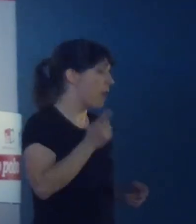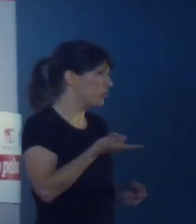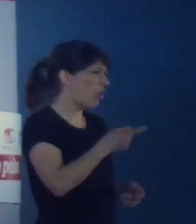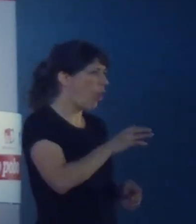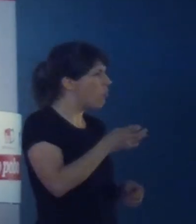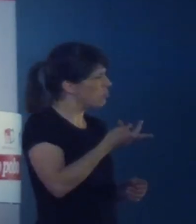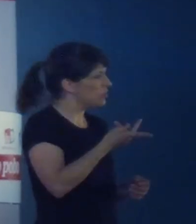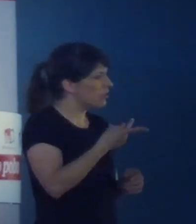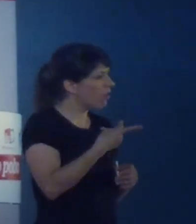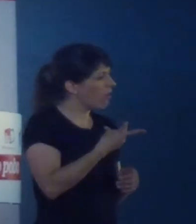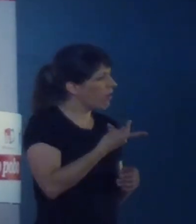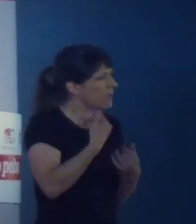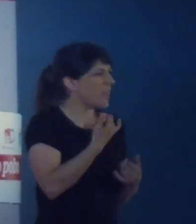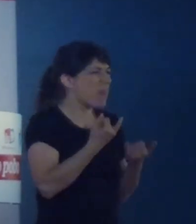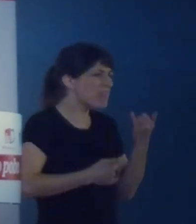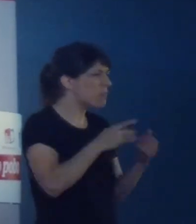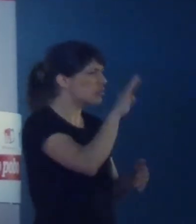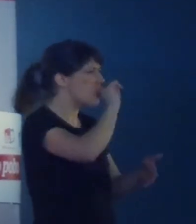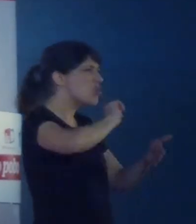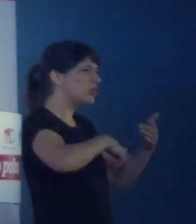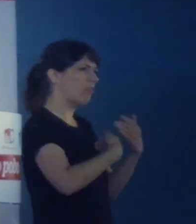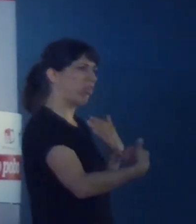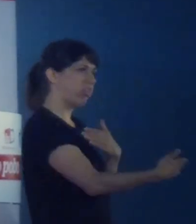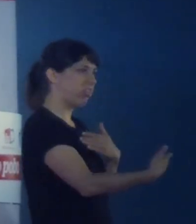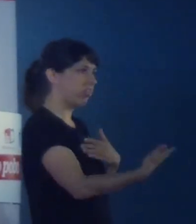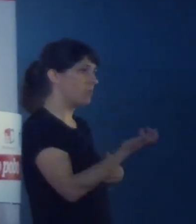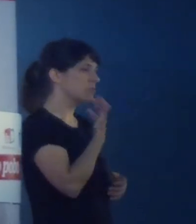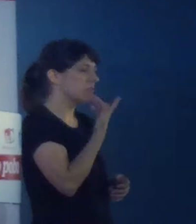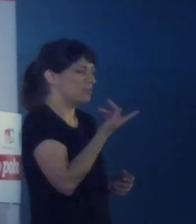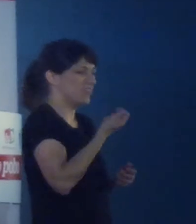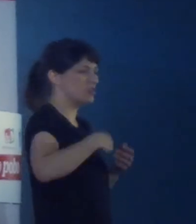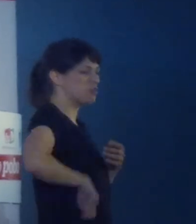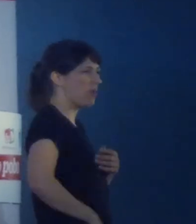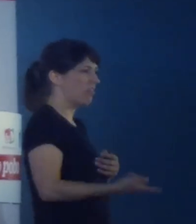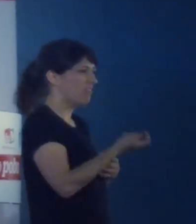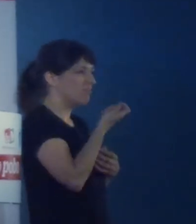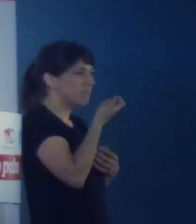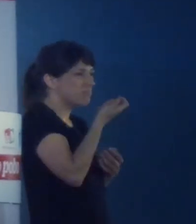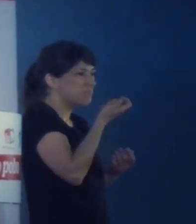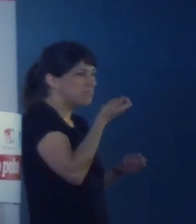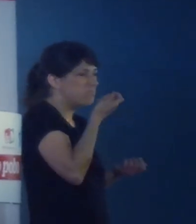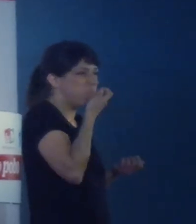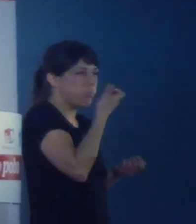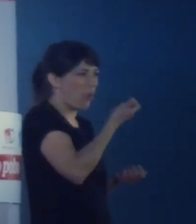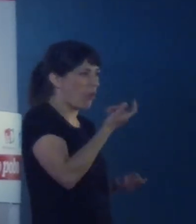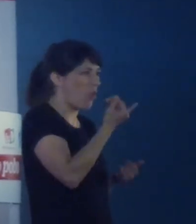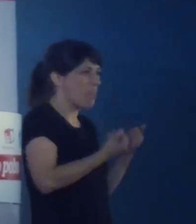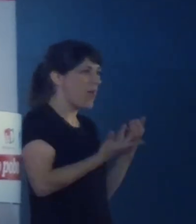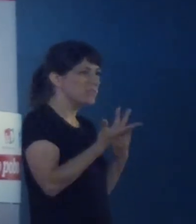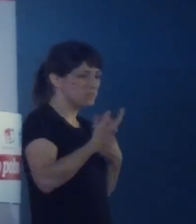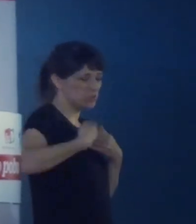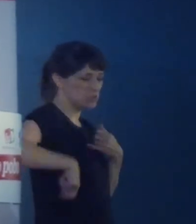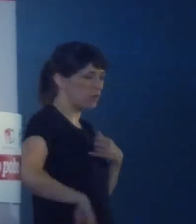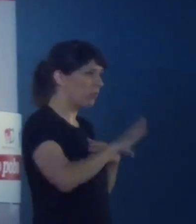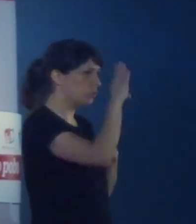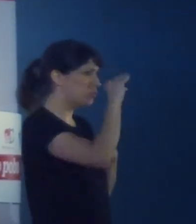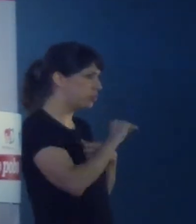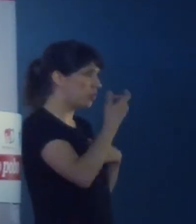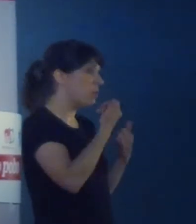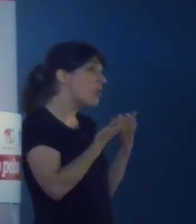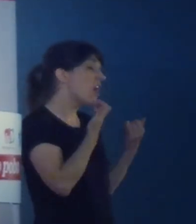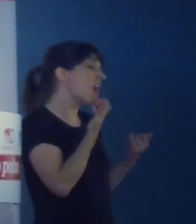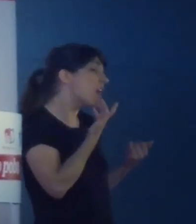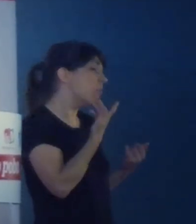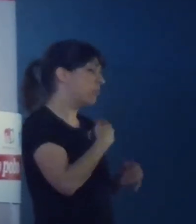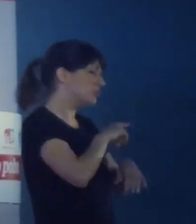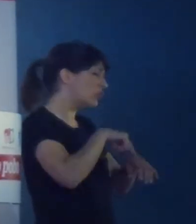en contratados en precario por 4 cadelas, reducirles o salario, pagarles 6 por 8 horas, se